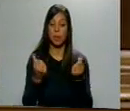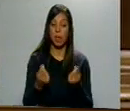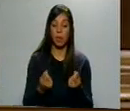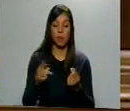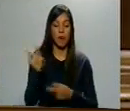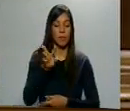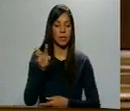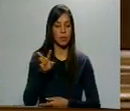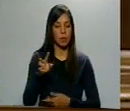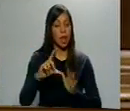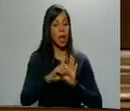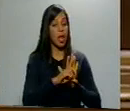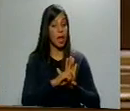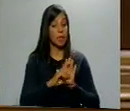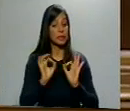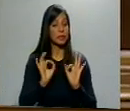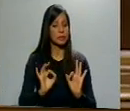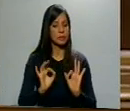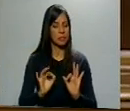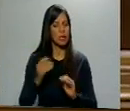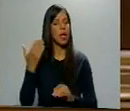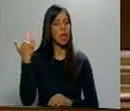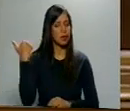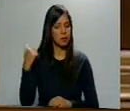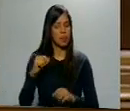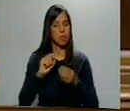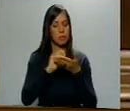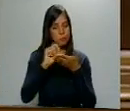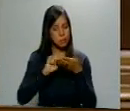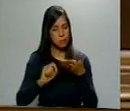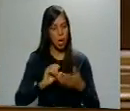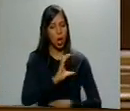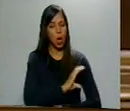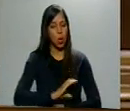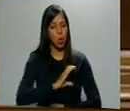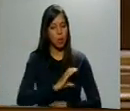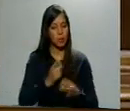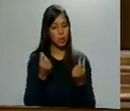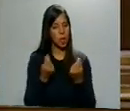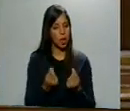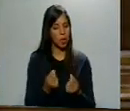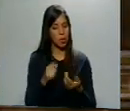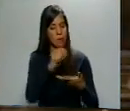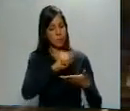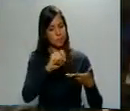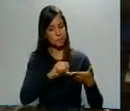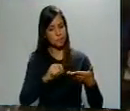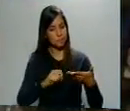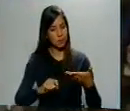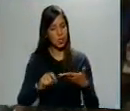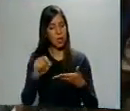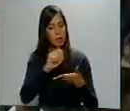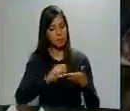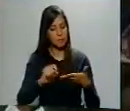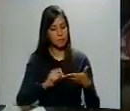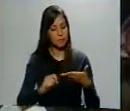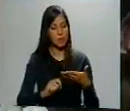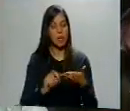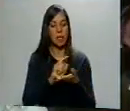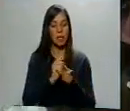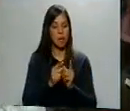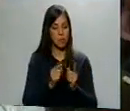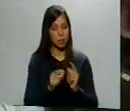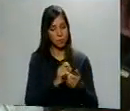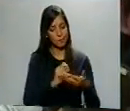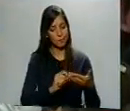económico. Como es una ley que ha venido trabajando la Comisión de Economía Diversificada y Productiva, yo voy a pedirle al